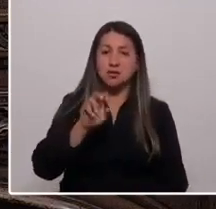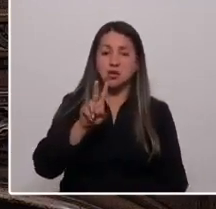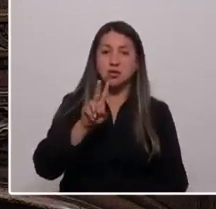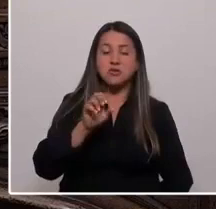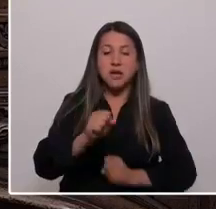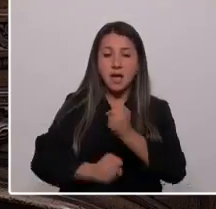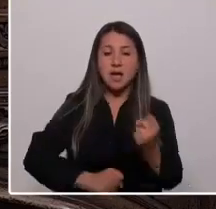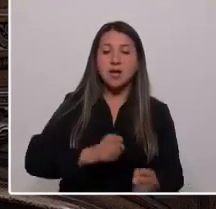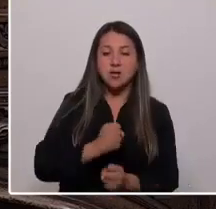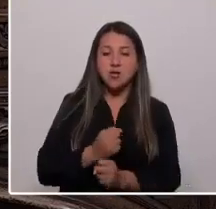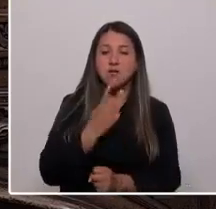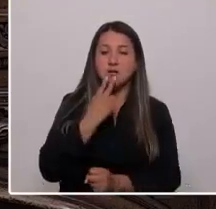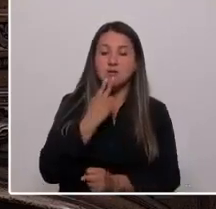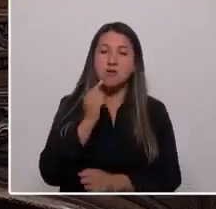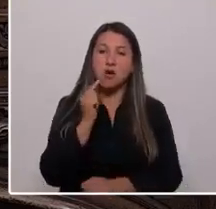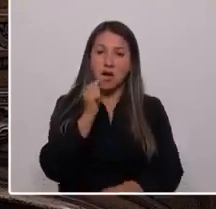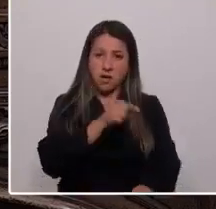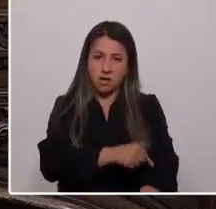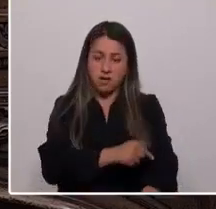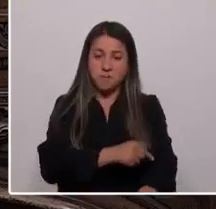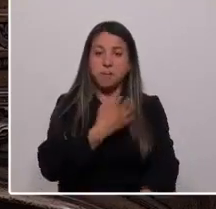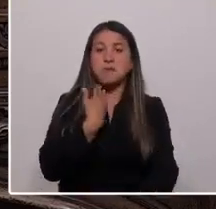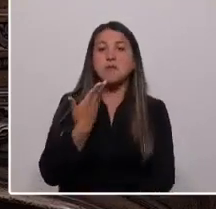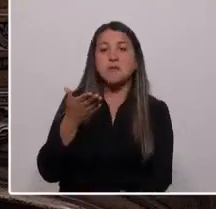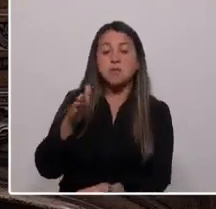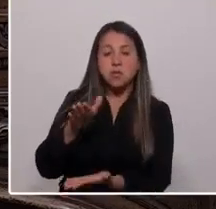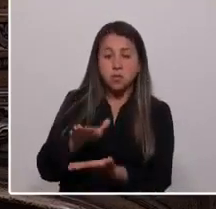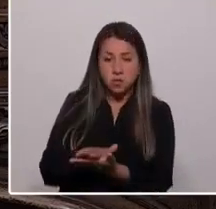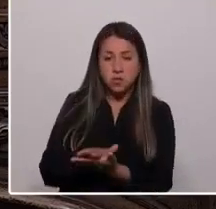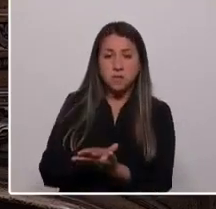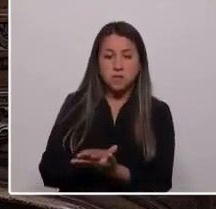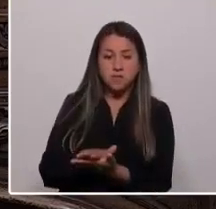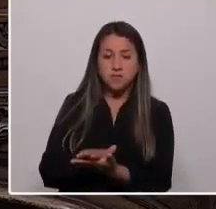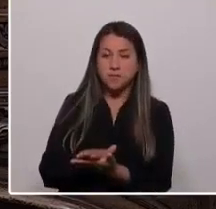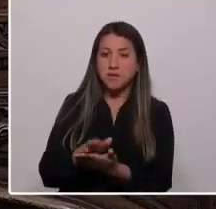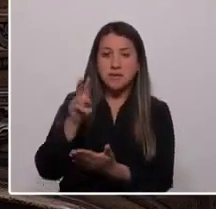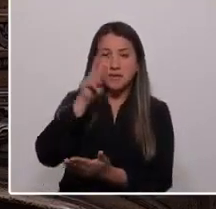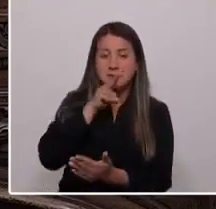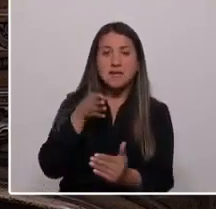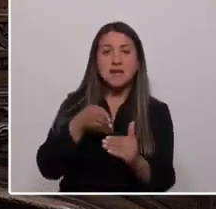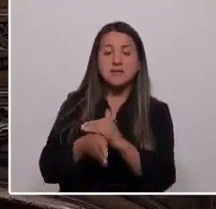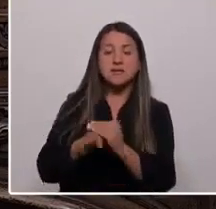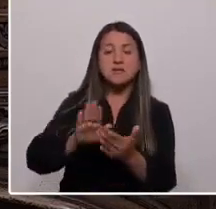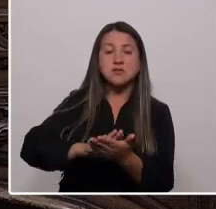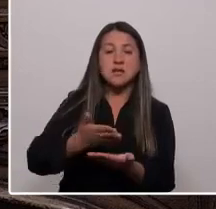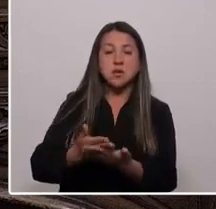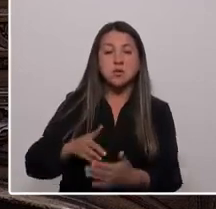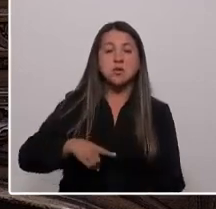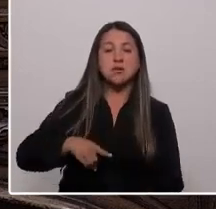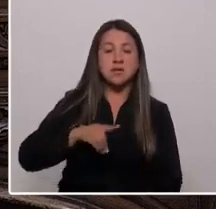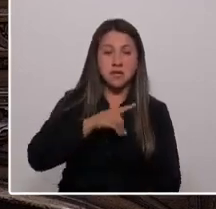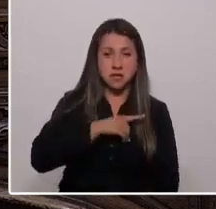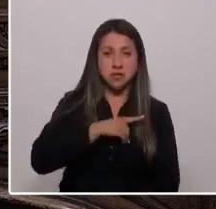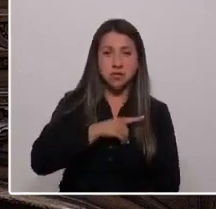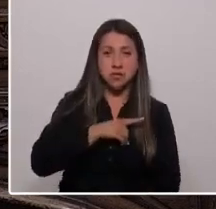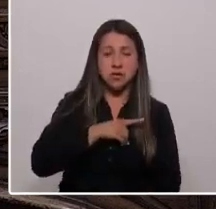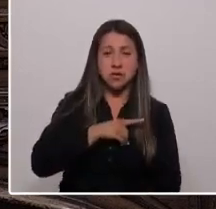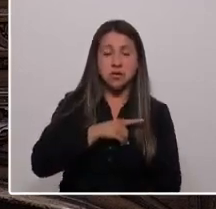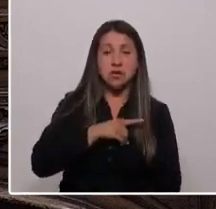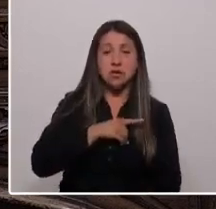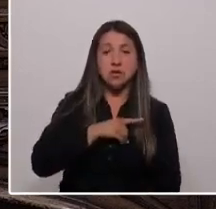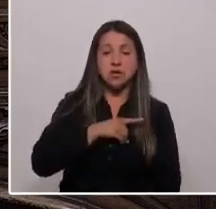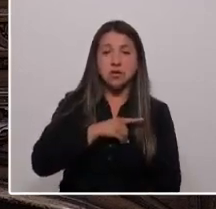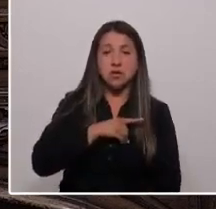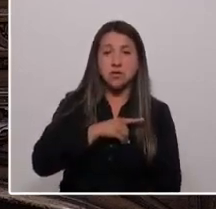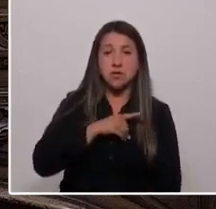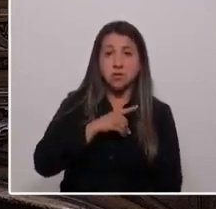años y murió sin tener acceso a una salud digna al final de sus días su